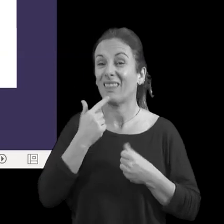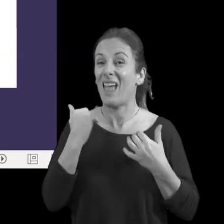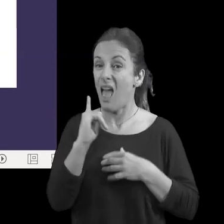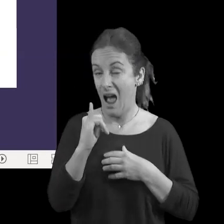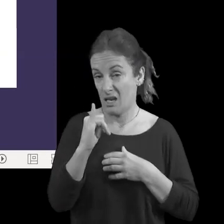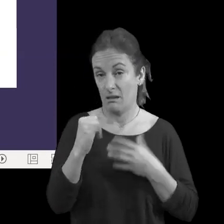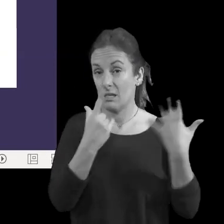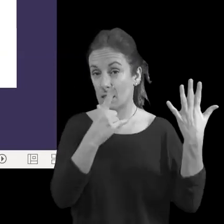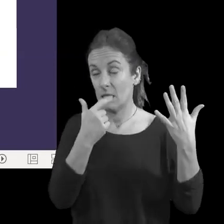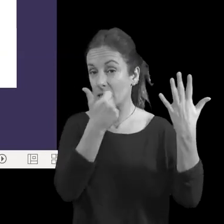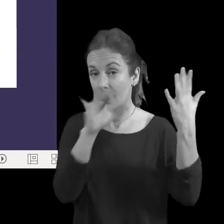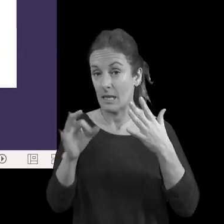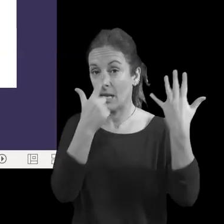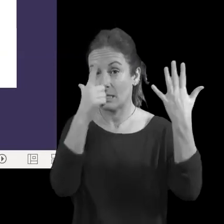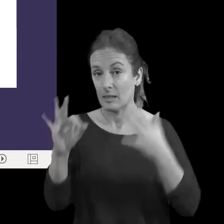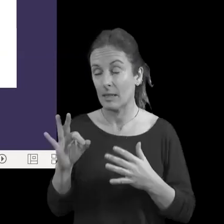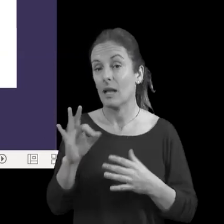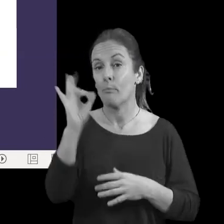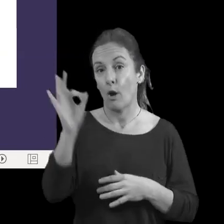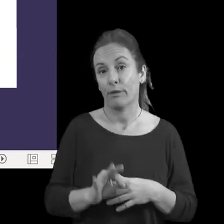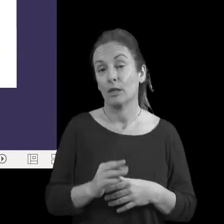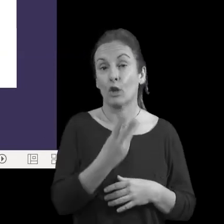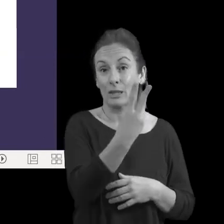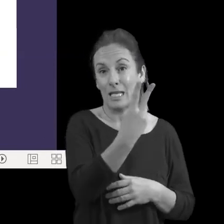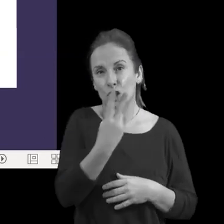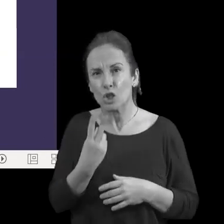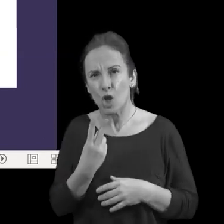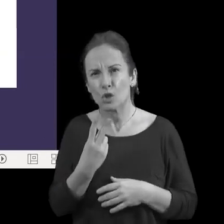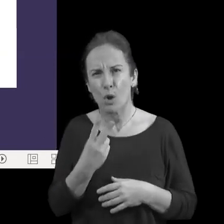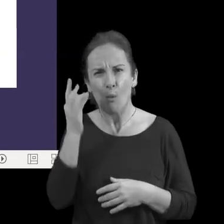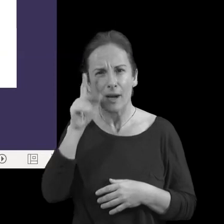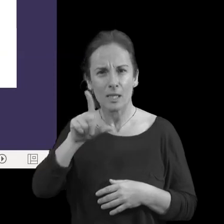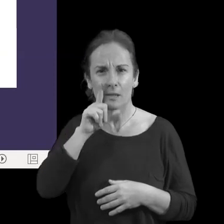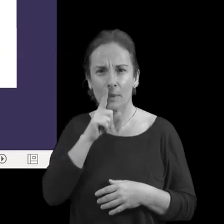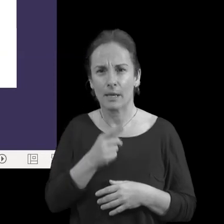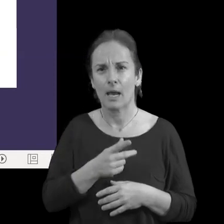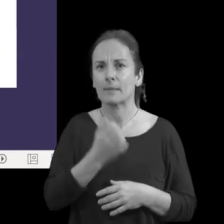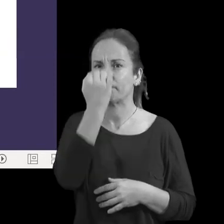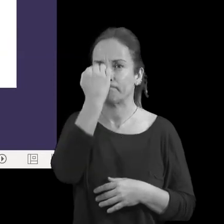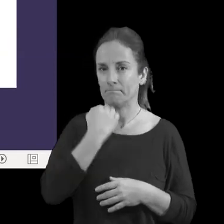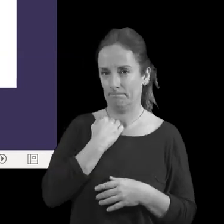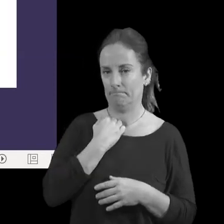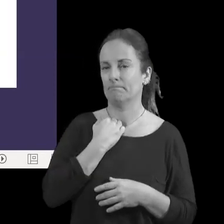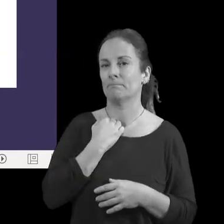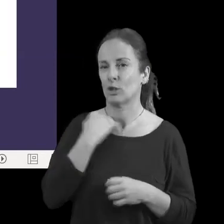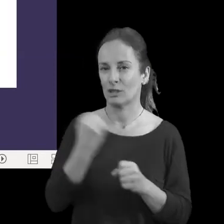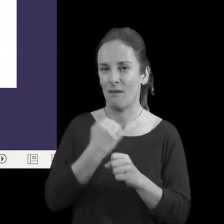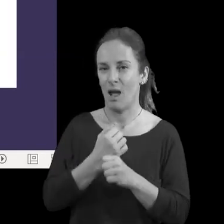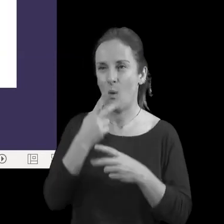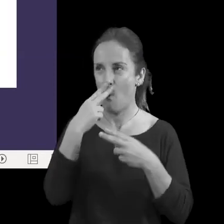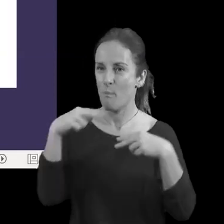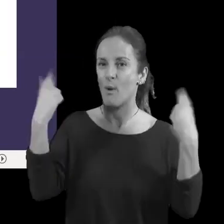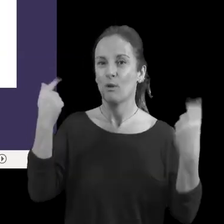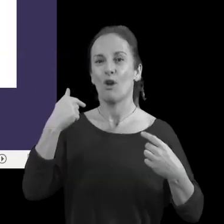dos tercios de lesbianas que no son visibles en el mercado laboral a día de hoy, pues porque es muy complicado, ¿no? Porque estamos en un contexto de mucha precariedad,